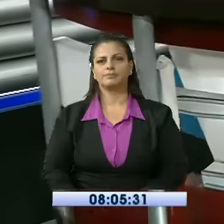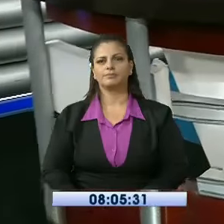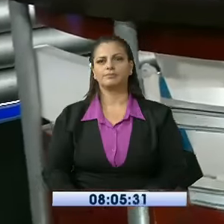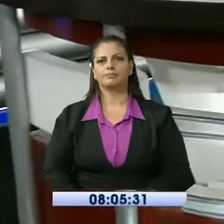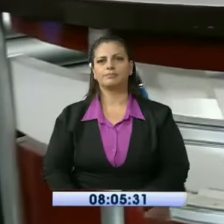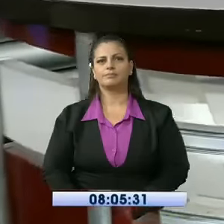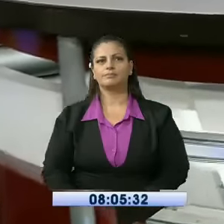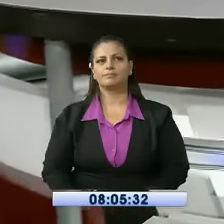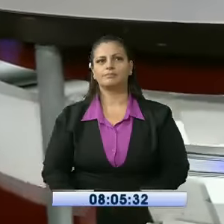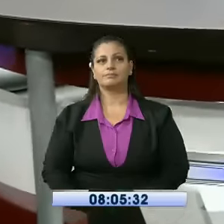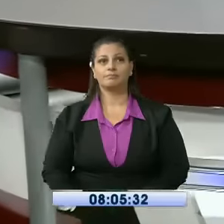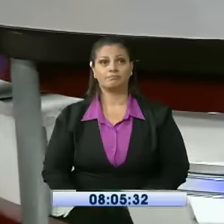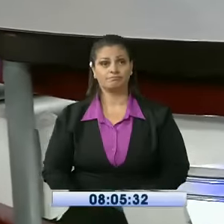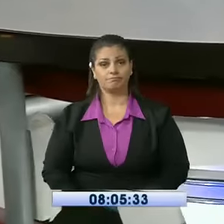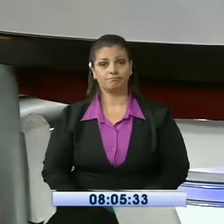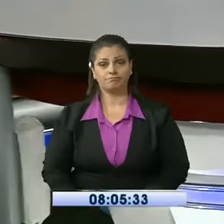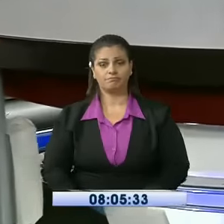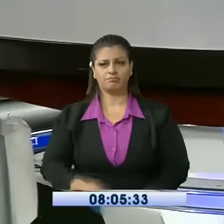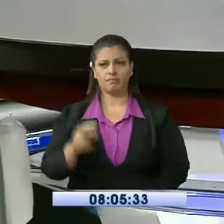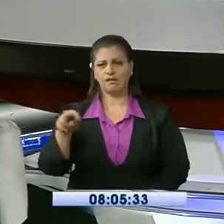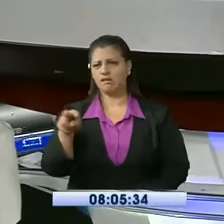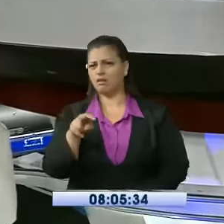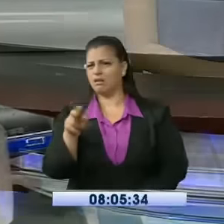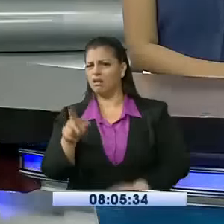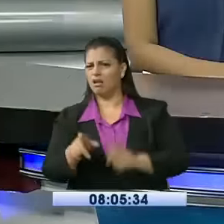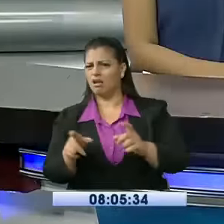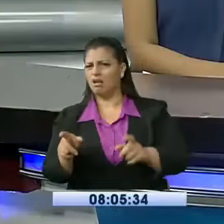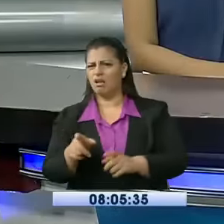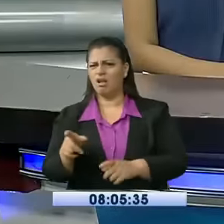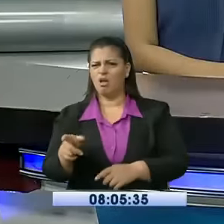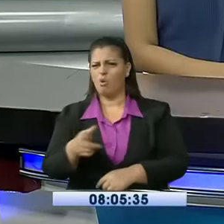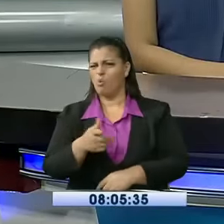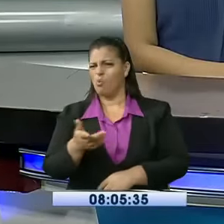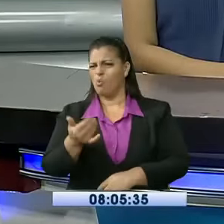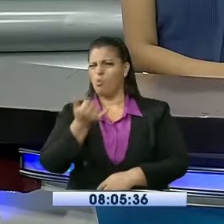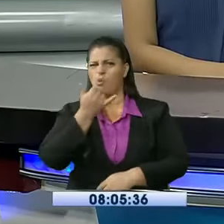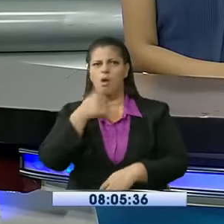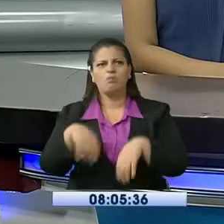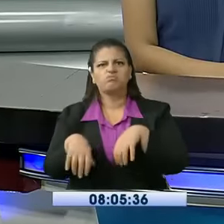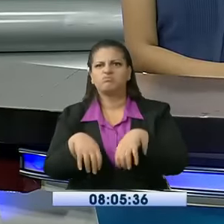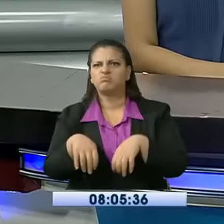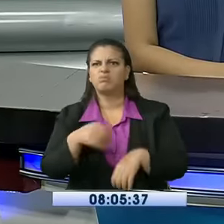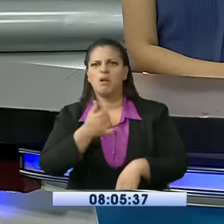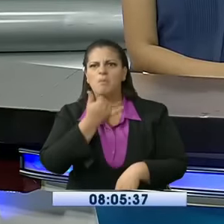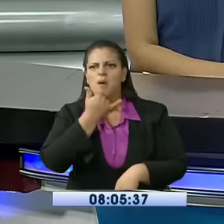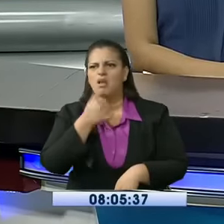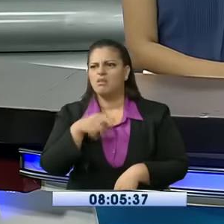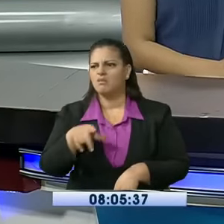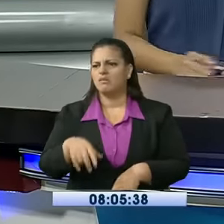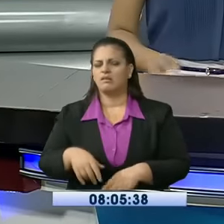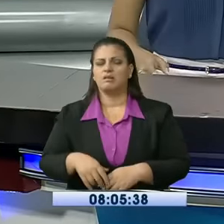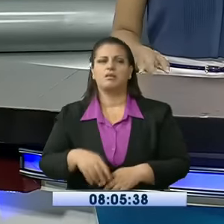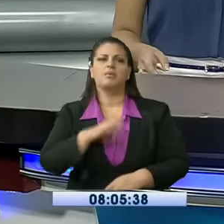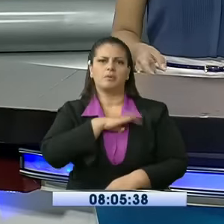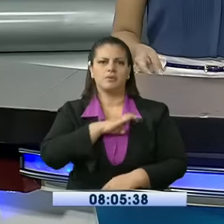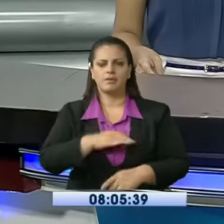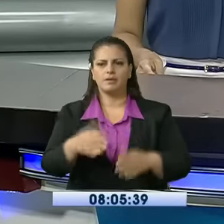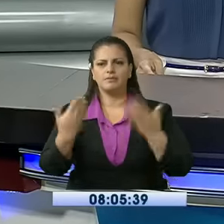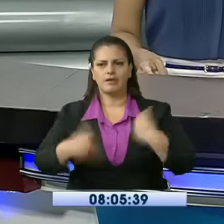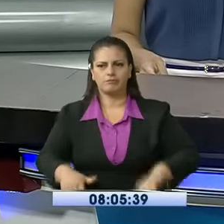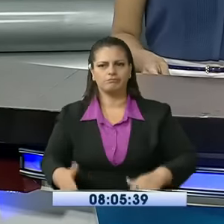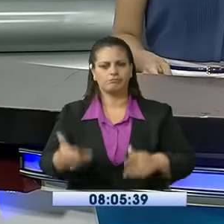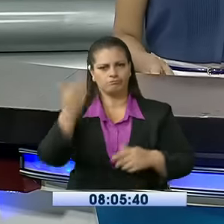Bueno, ahí parece que ha habido una serie de irregularidades. La policía ya está enterada y está ya controlando. Así es, vamos ahora